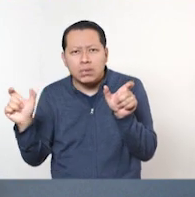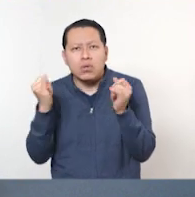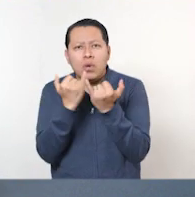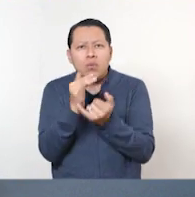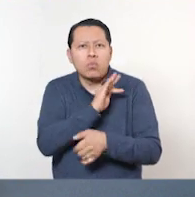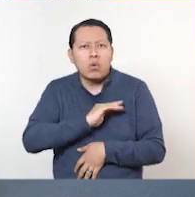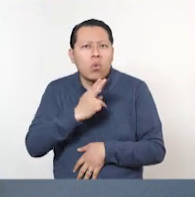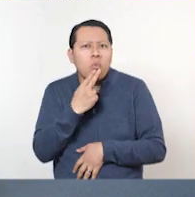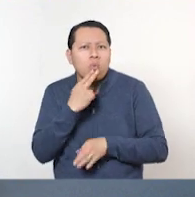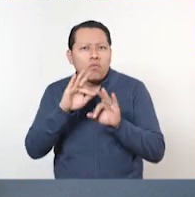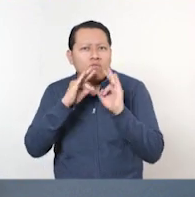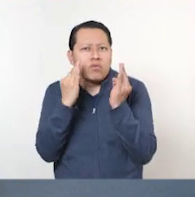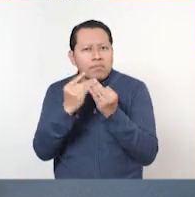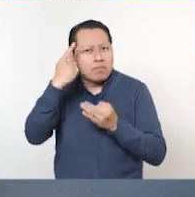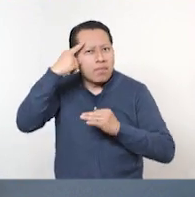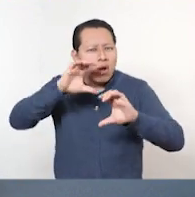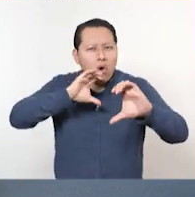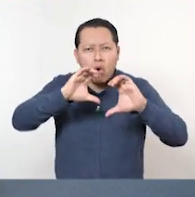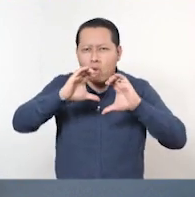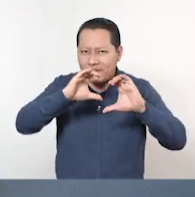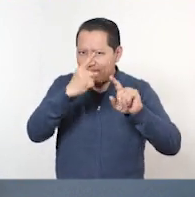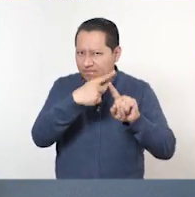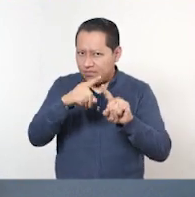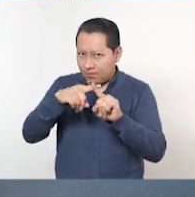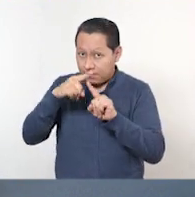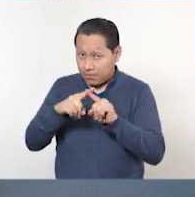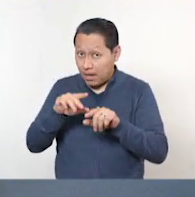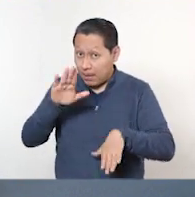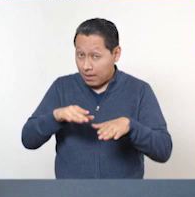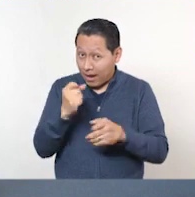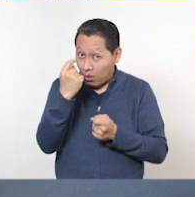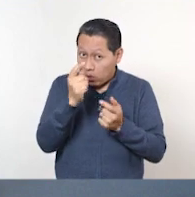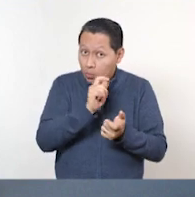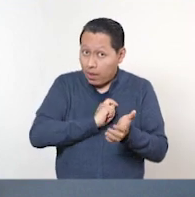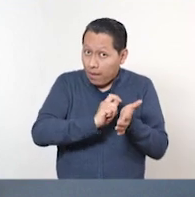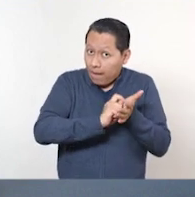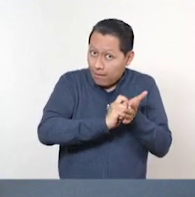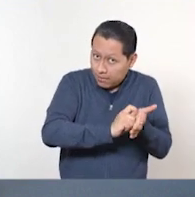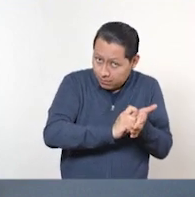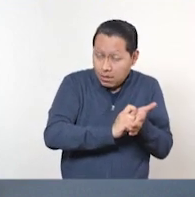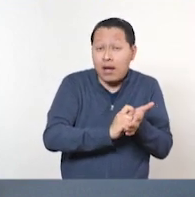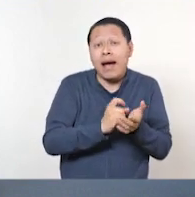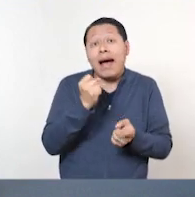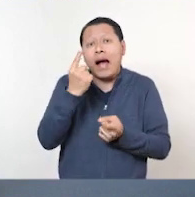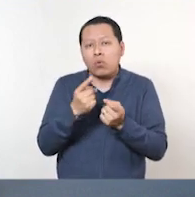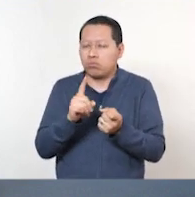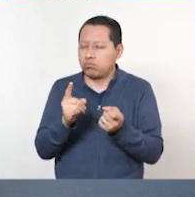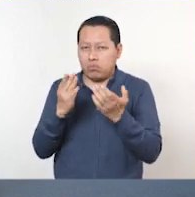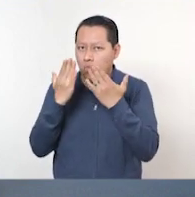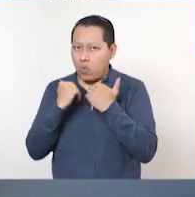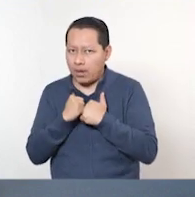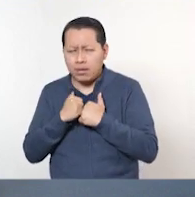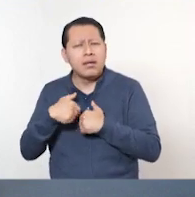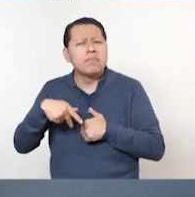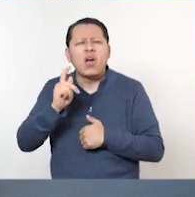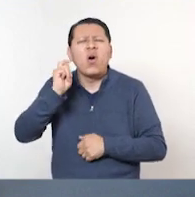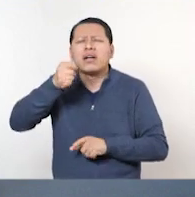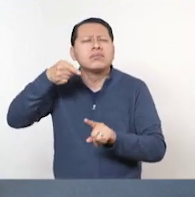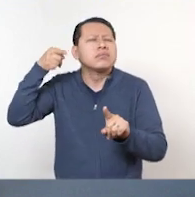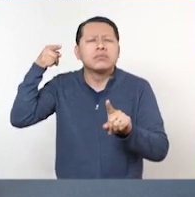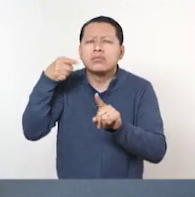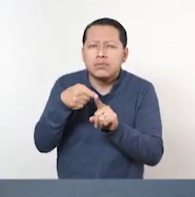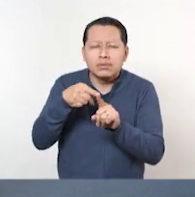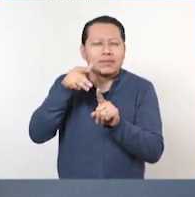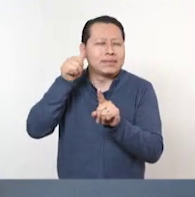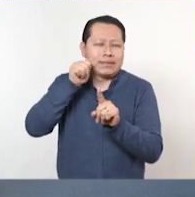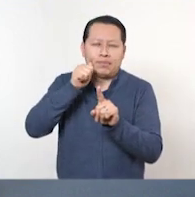que les permiten comunicarse con otras personas. Algunos usan un código escrito y otras no, pero todas cumplen con las